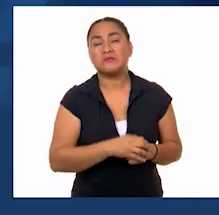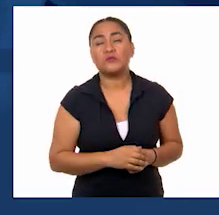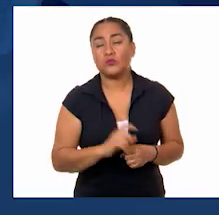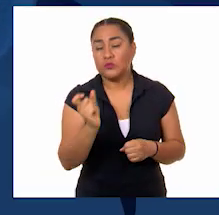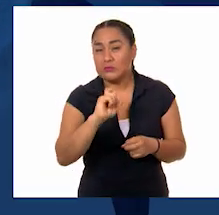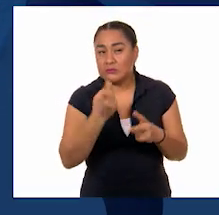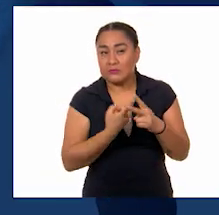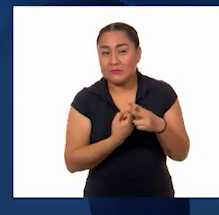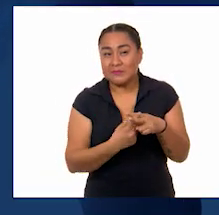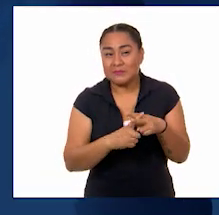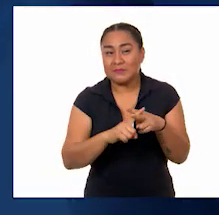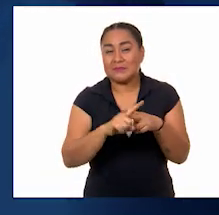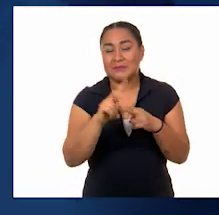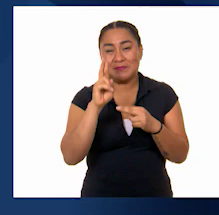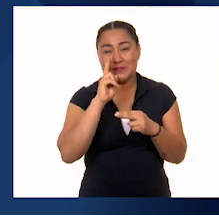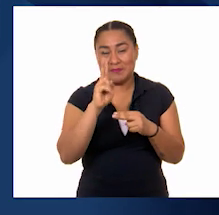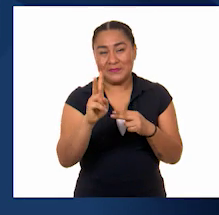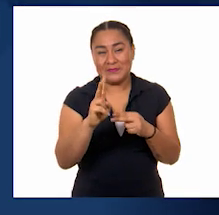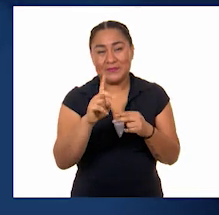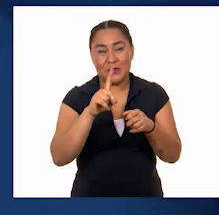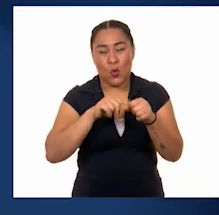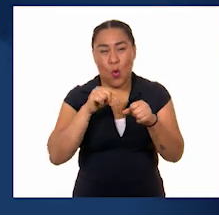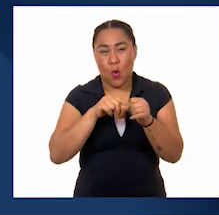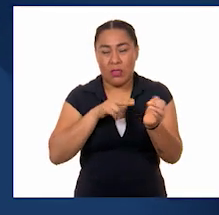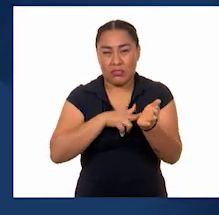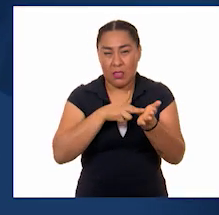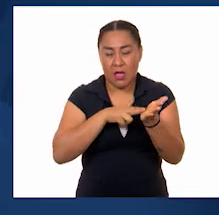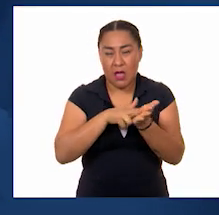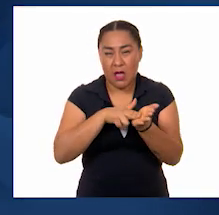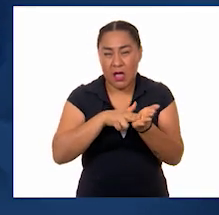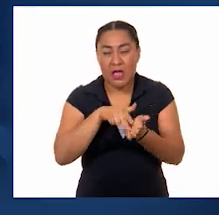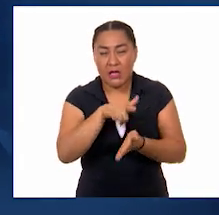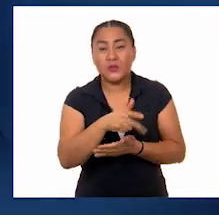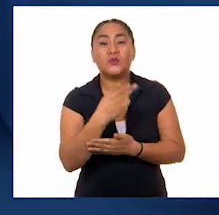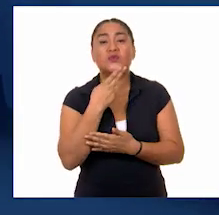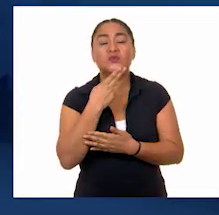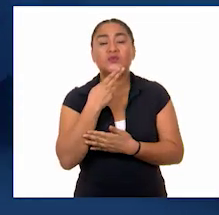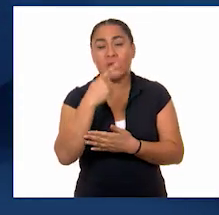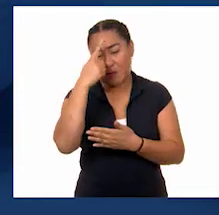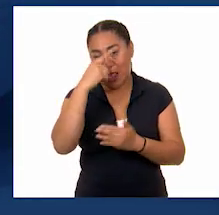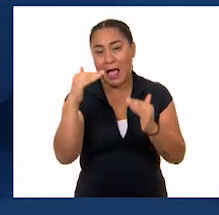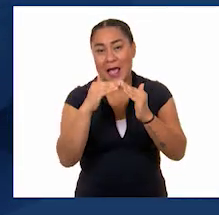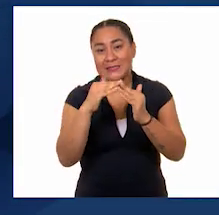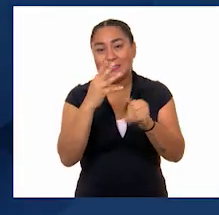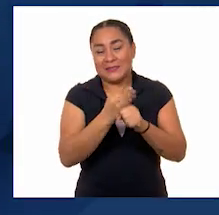empiecen a salir estas como caspas de color negro, ya cierre para hacer postes de casa.